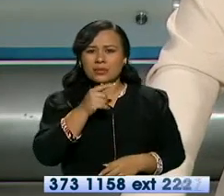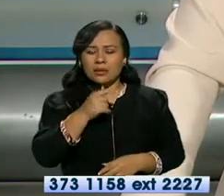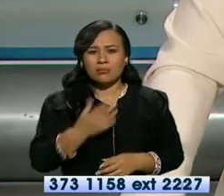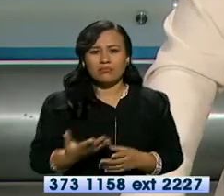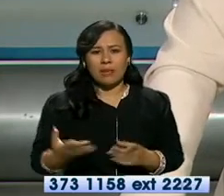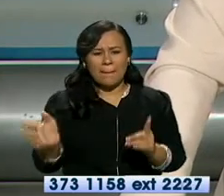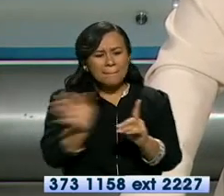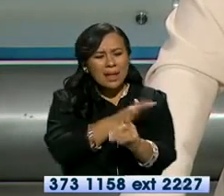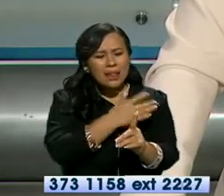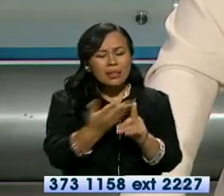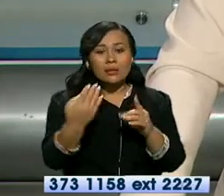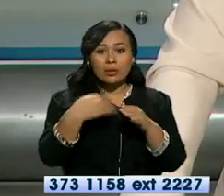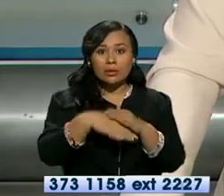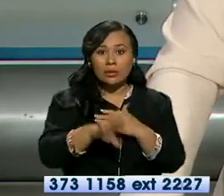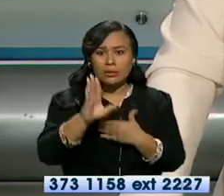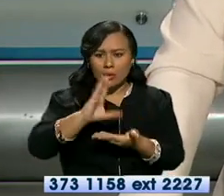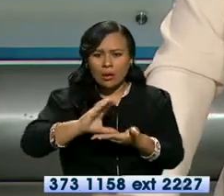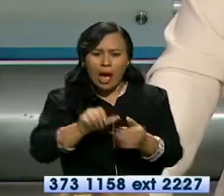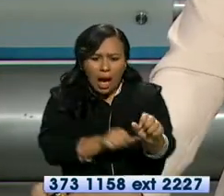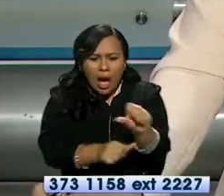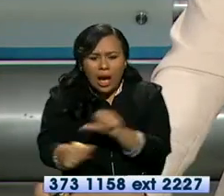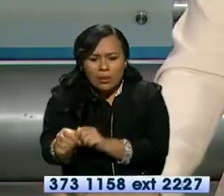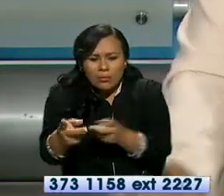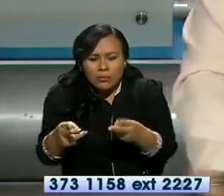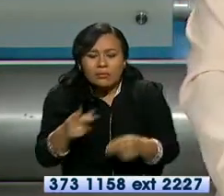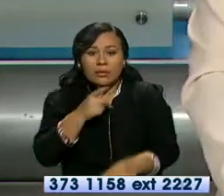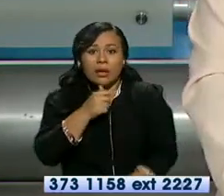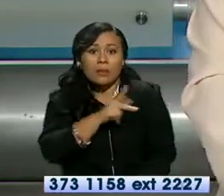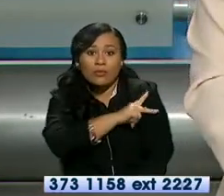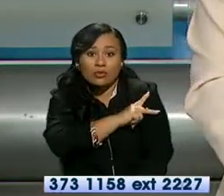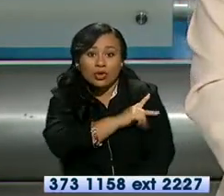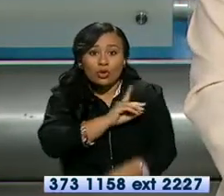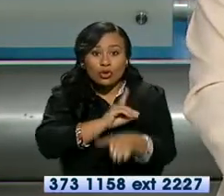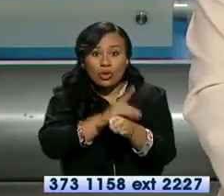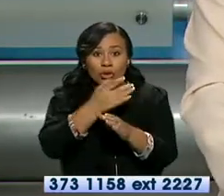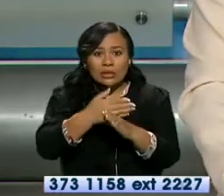sobre todo que no se repita más en ningún salón de clases, informó Charlie Pisa.